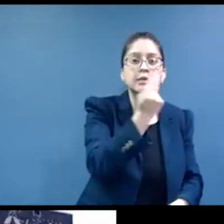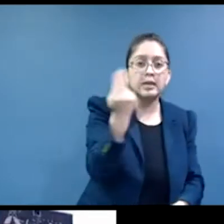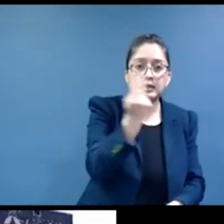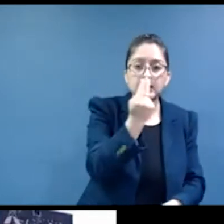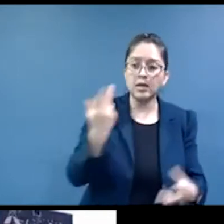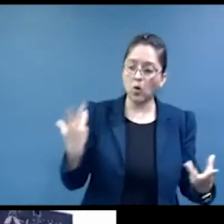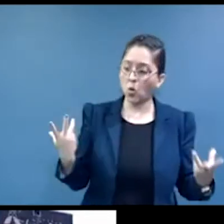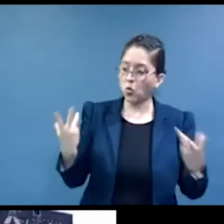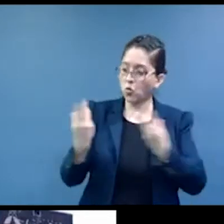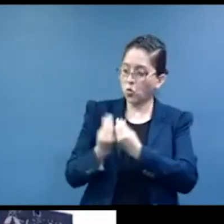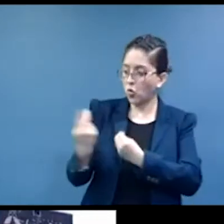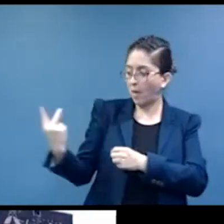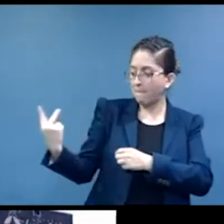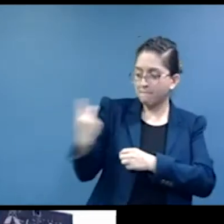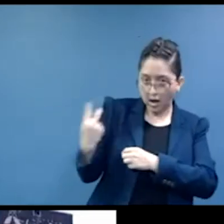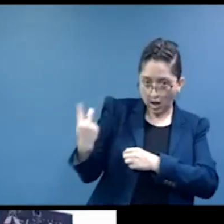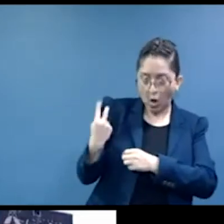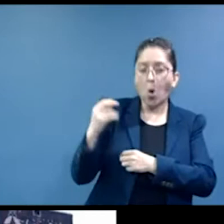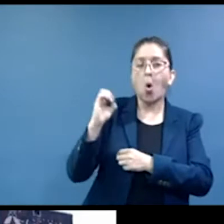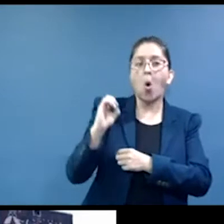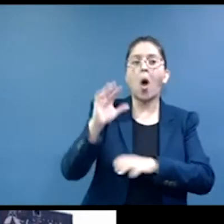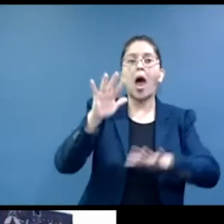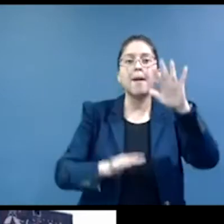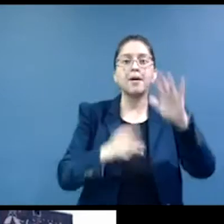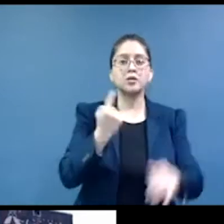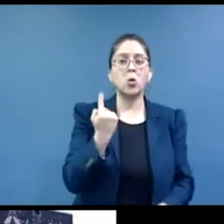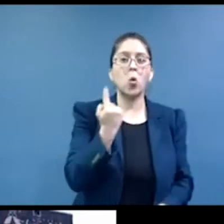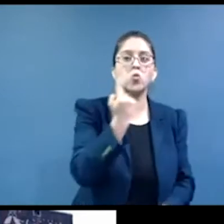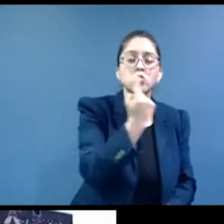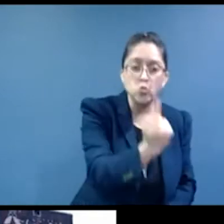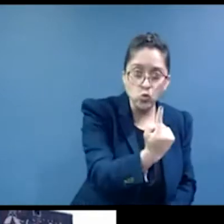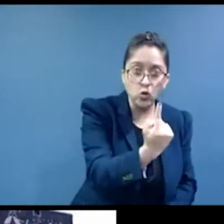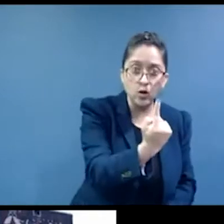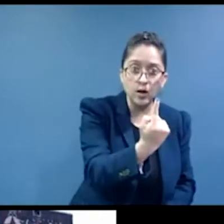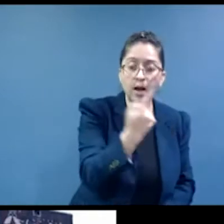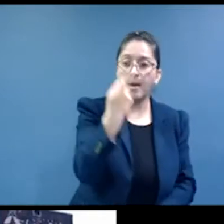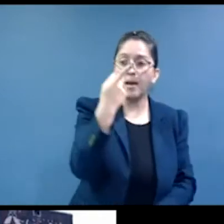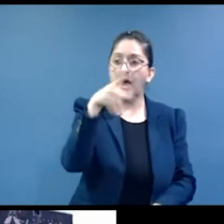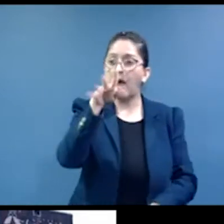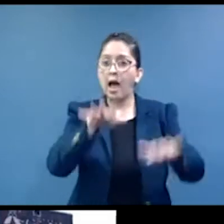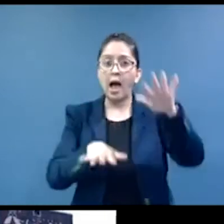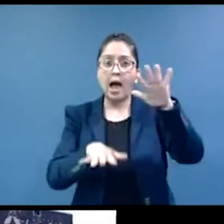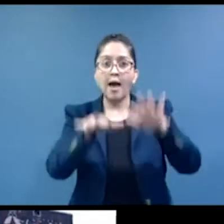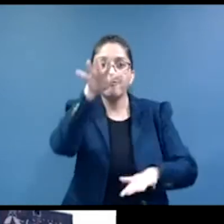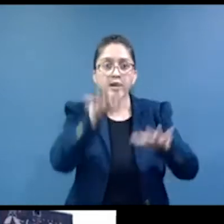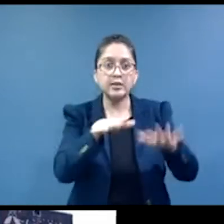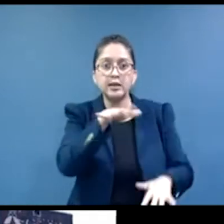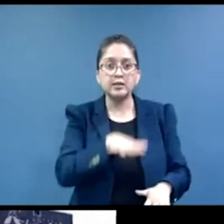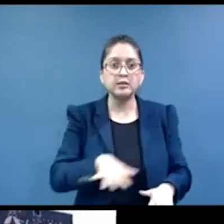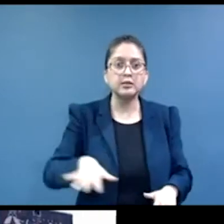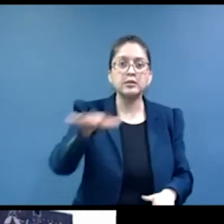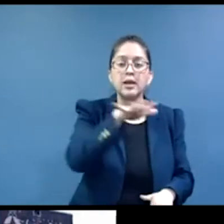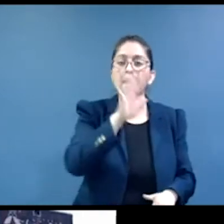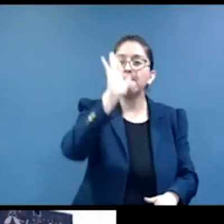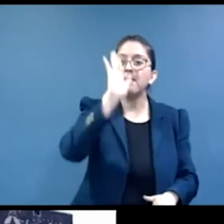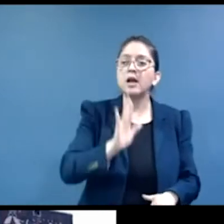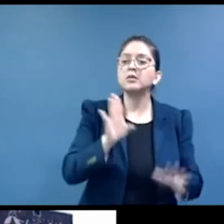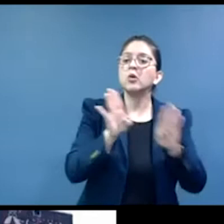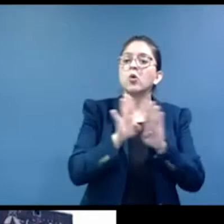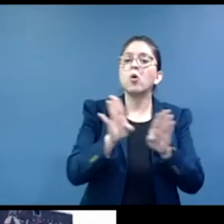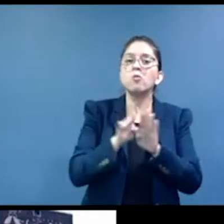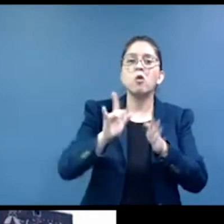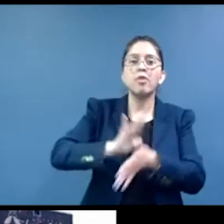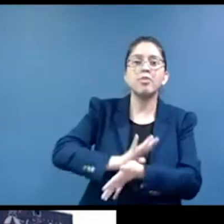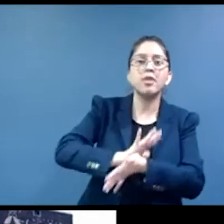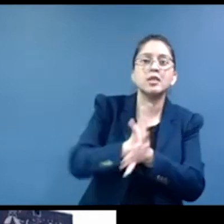sea, cónyuges y o concubinos, y esta situación pues evidentemente es discriminatoria por razón de estado